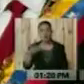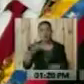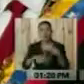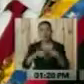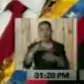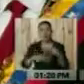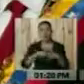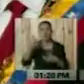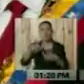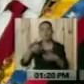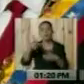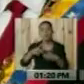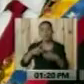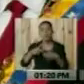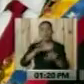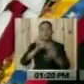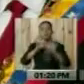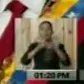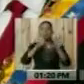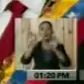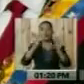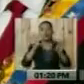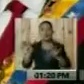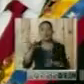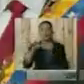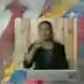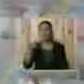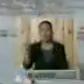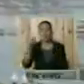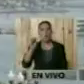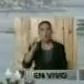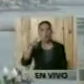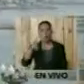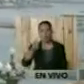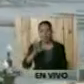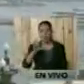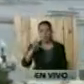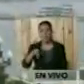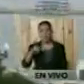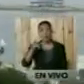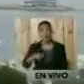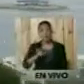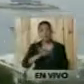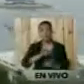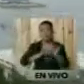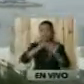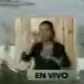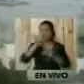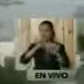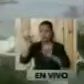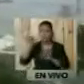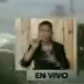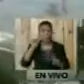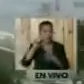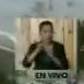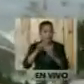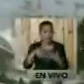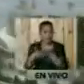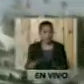producción petrolera de los países no OPEP. En esta gira muy importante que tiene como objetivo central